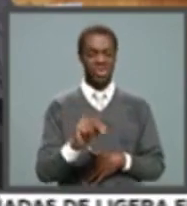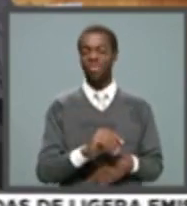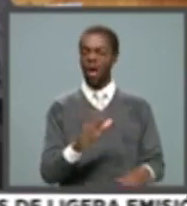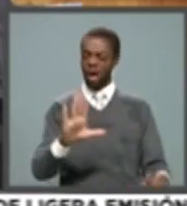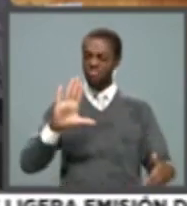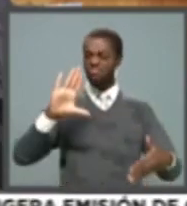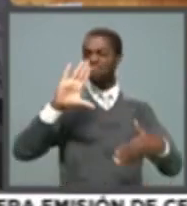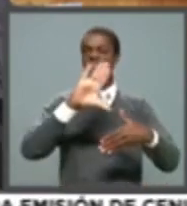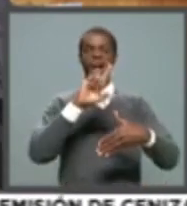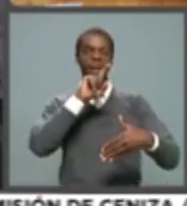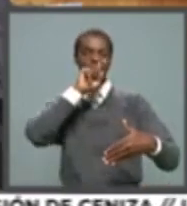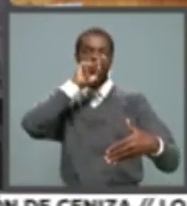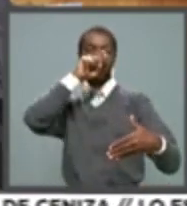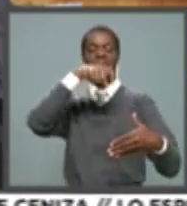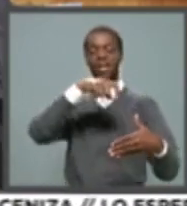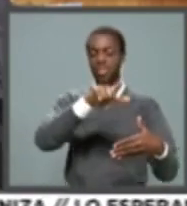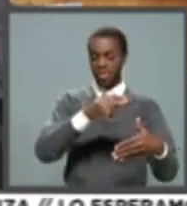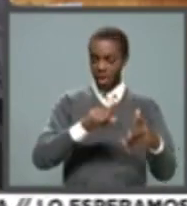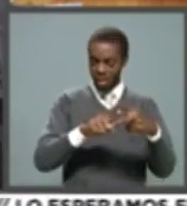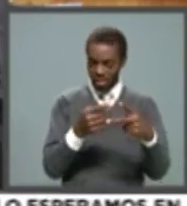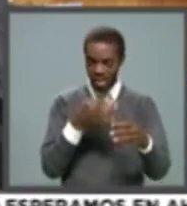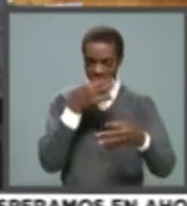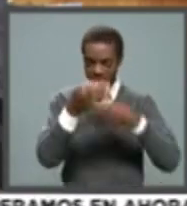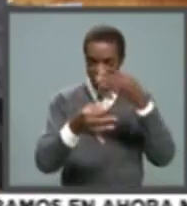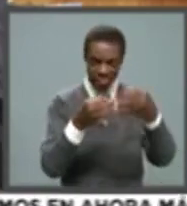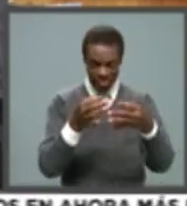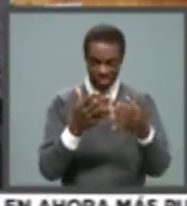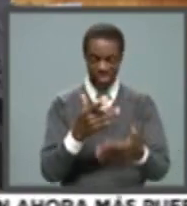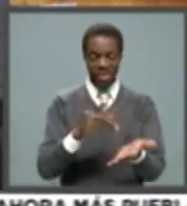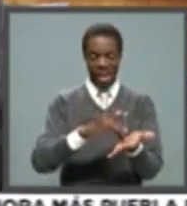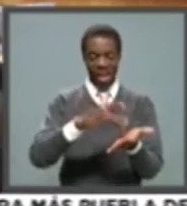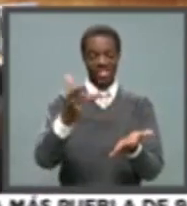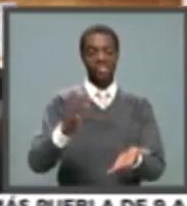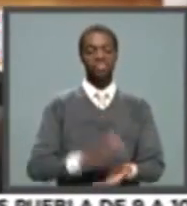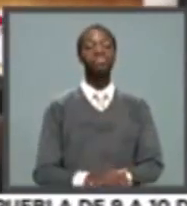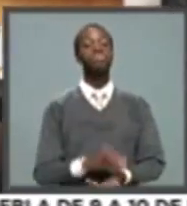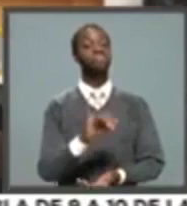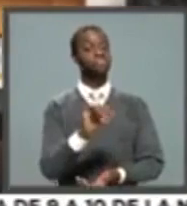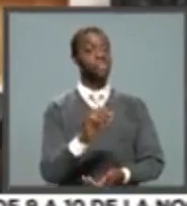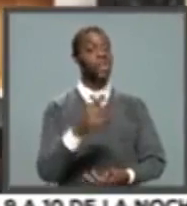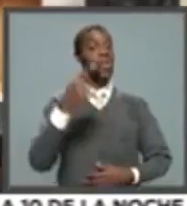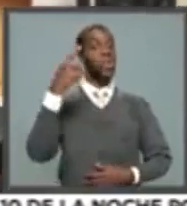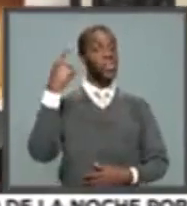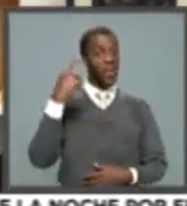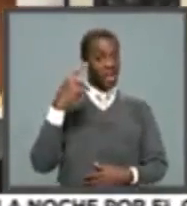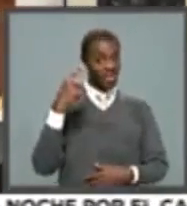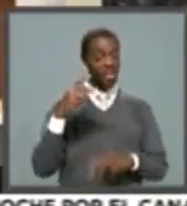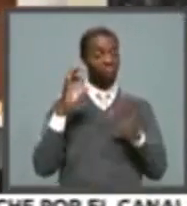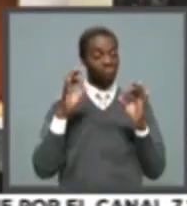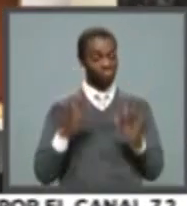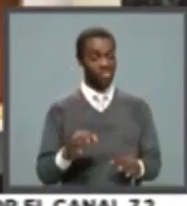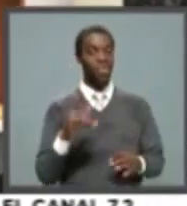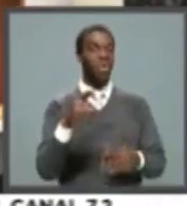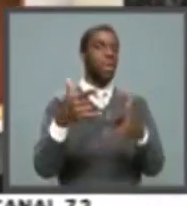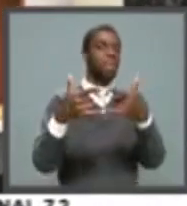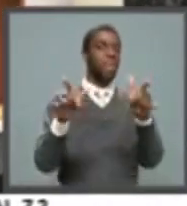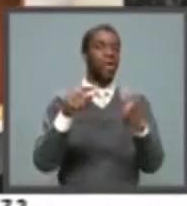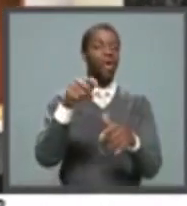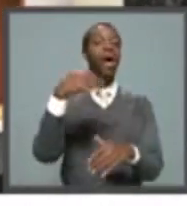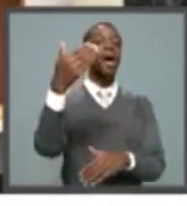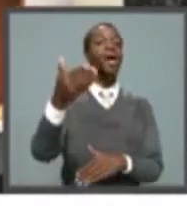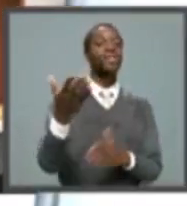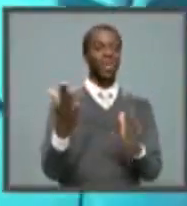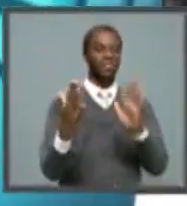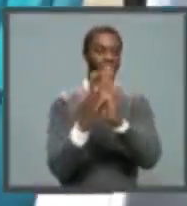poderosas águilas. Ya. Con esto comenzamos, entonces. Adelante, Gio. Gracias. El Puebla, precisamente, abrirá contra el América el